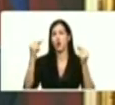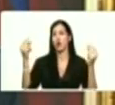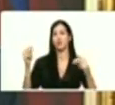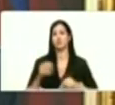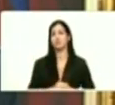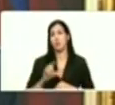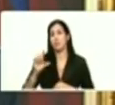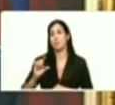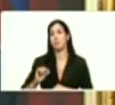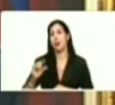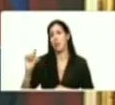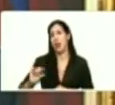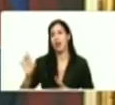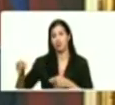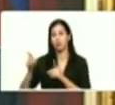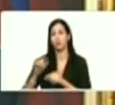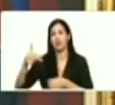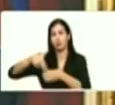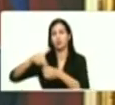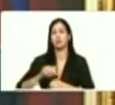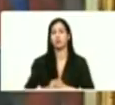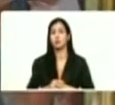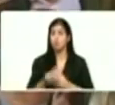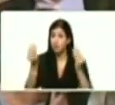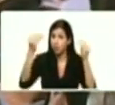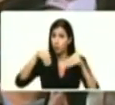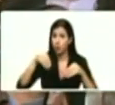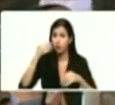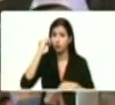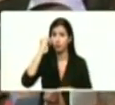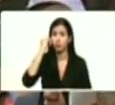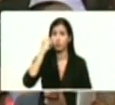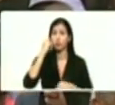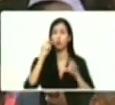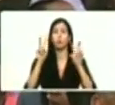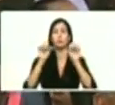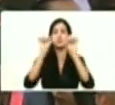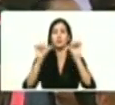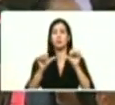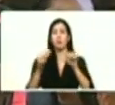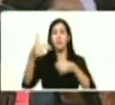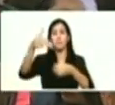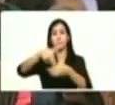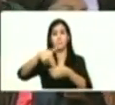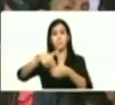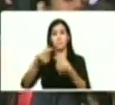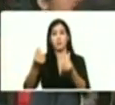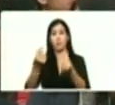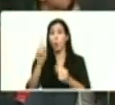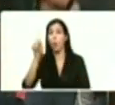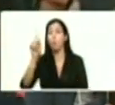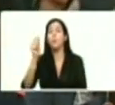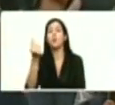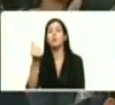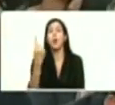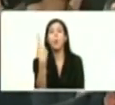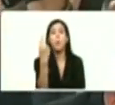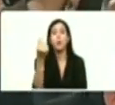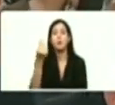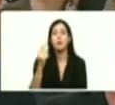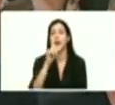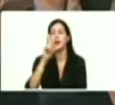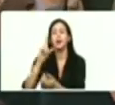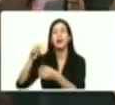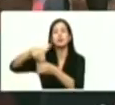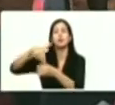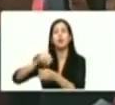¿ustedes están de acuerdo en que yo establezca el nuevo sistema de precios de la gasolina? un bolívar la de 91 y 6